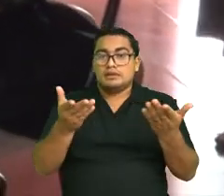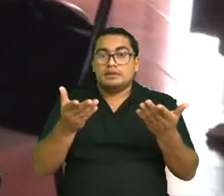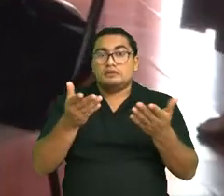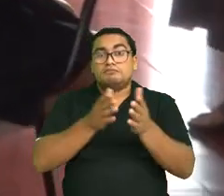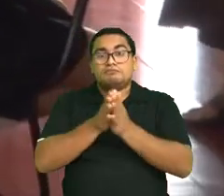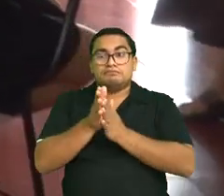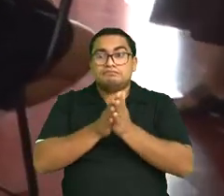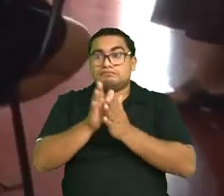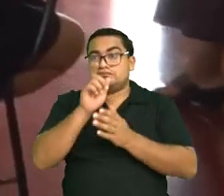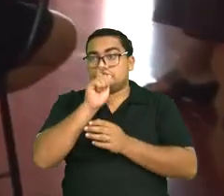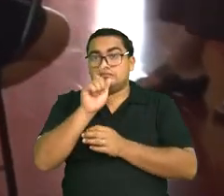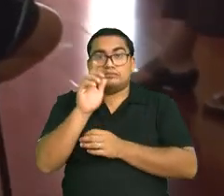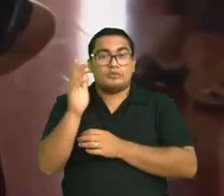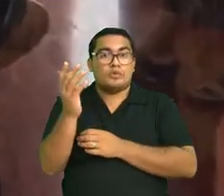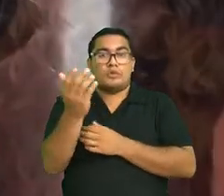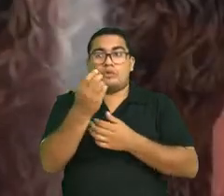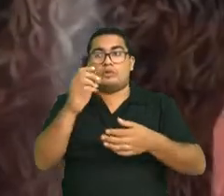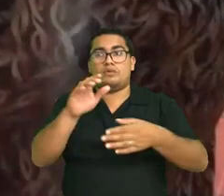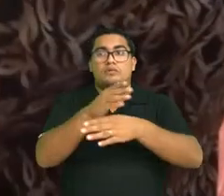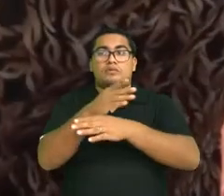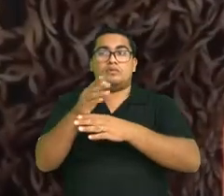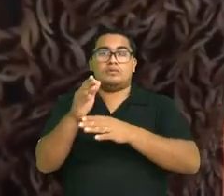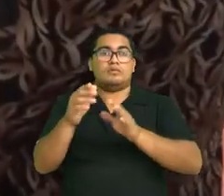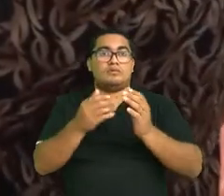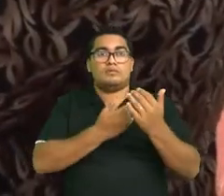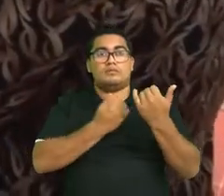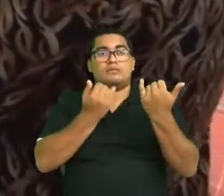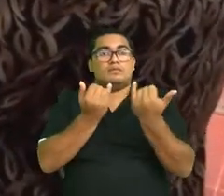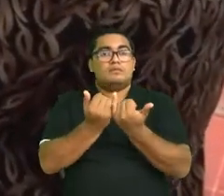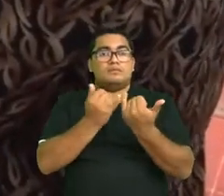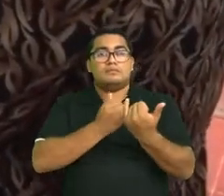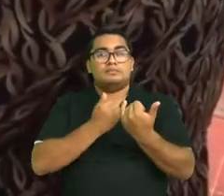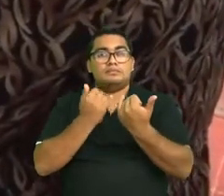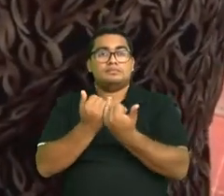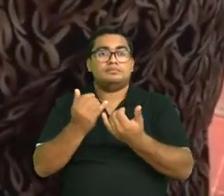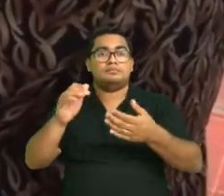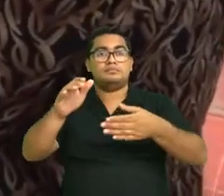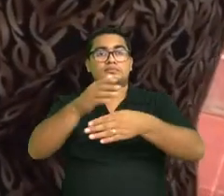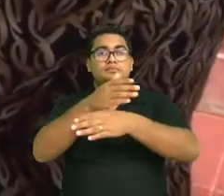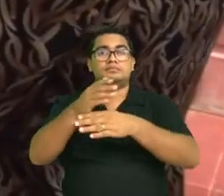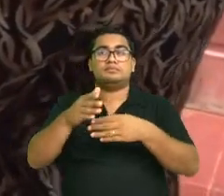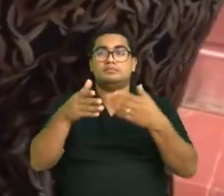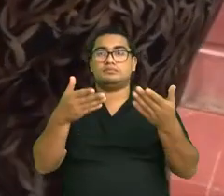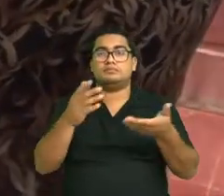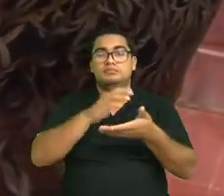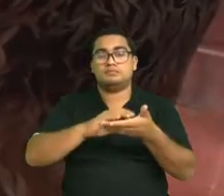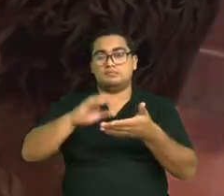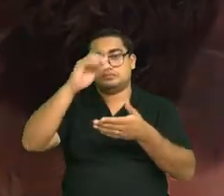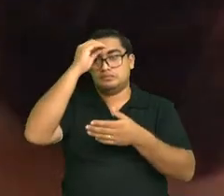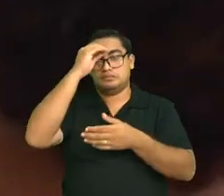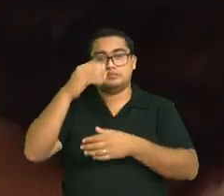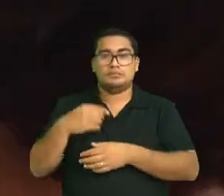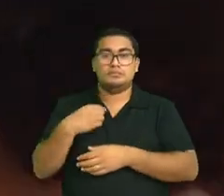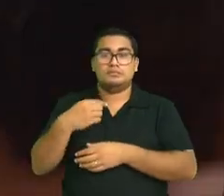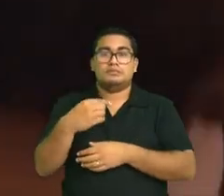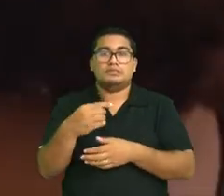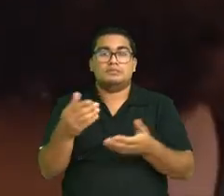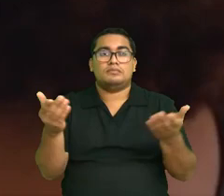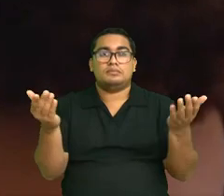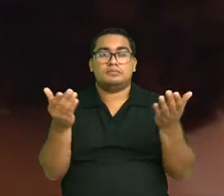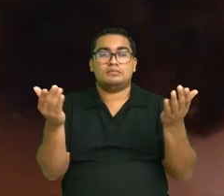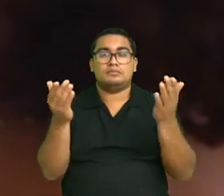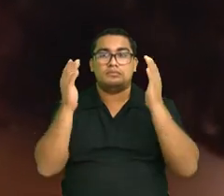aprovechemos todas las oportunidades que se nos brindan desde las diferentes instituciones para aprender cada día cómo